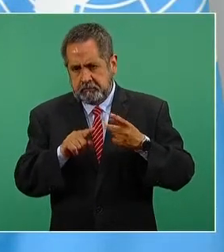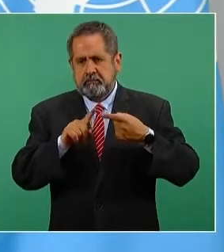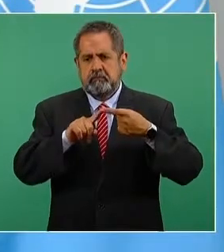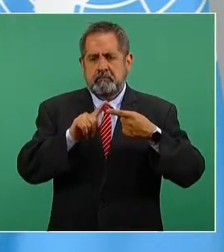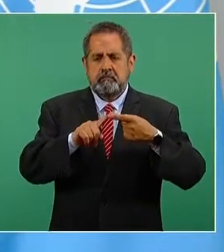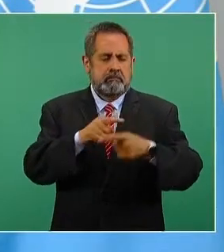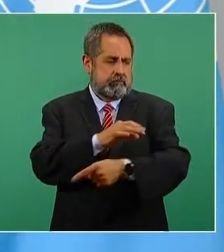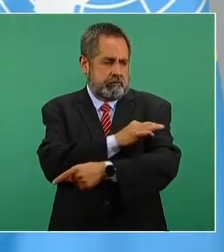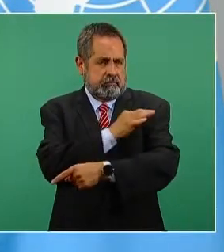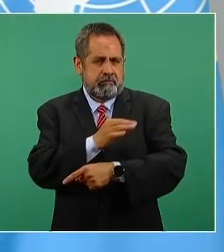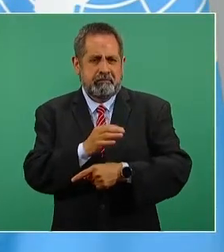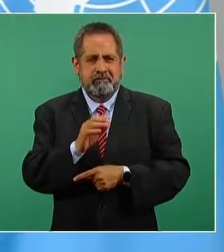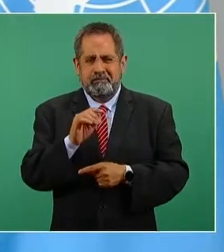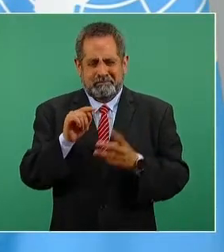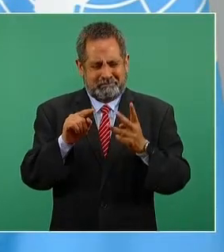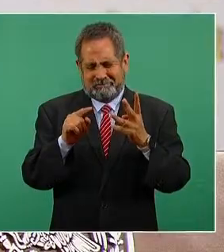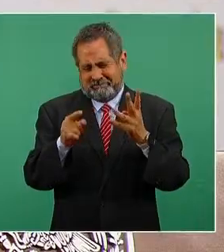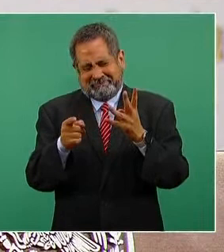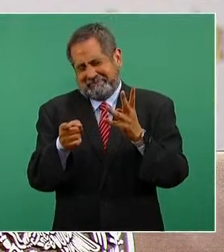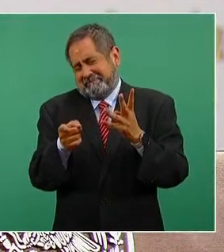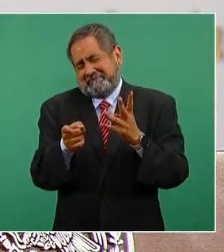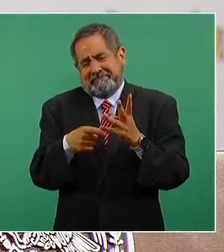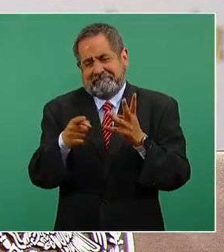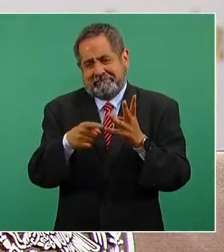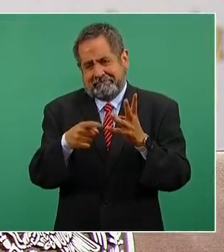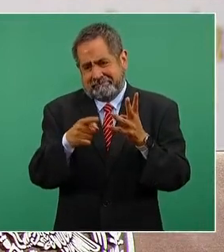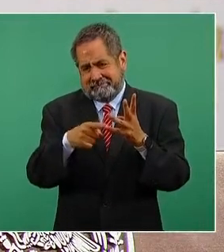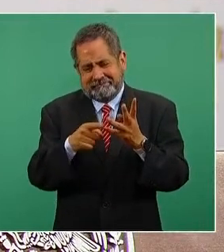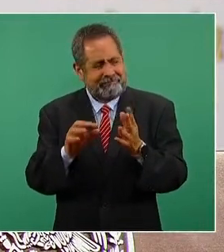pero a más tardar a finales de abril.